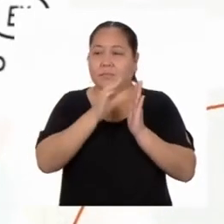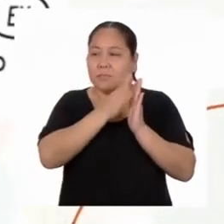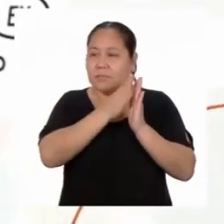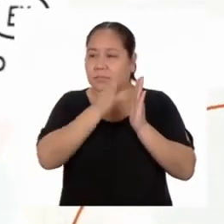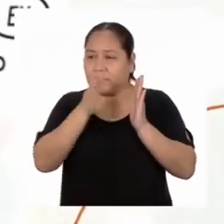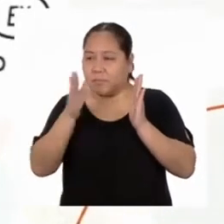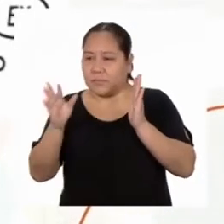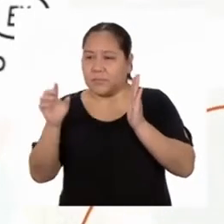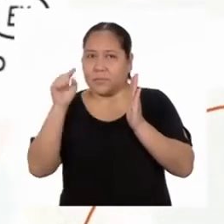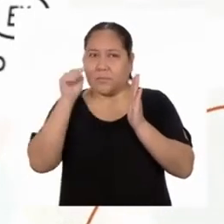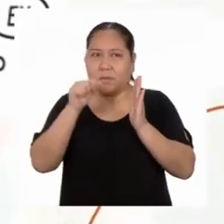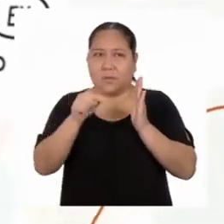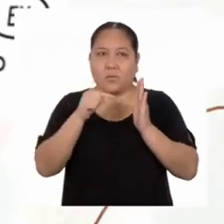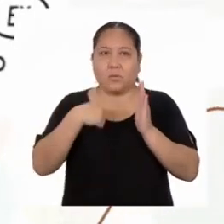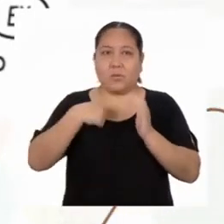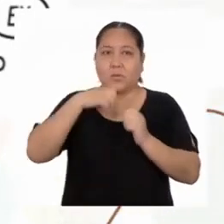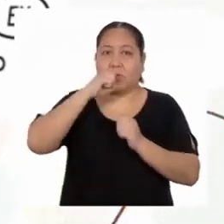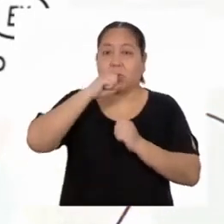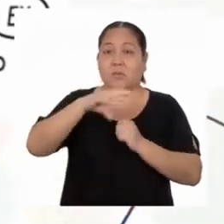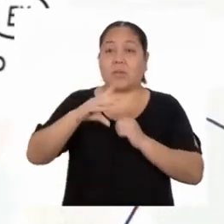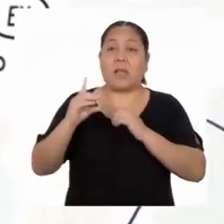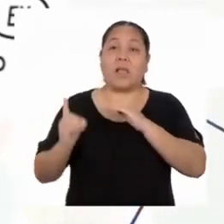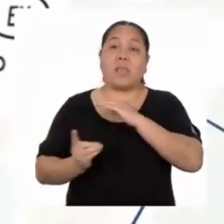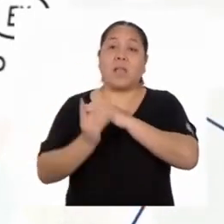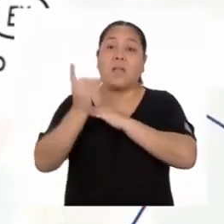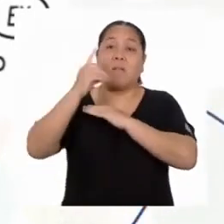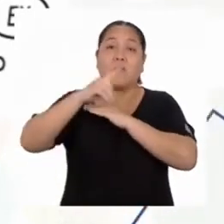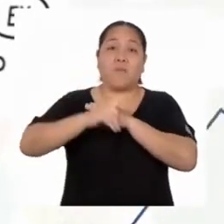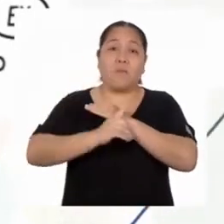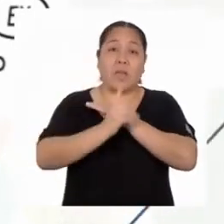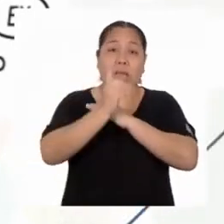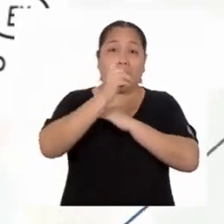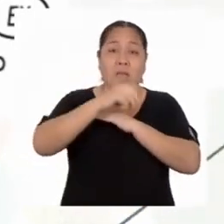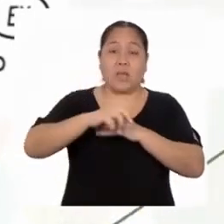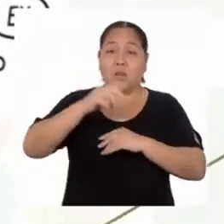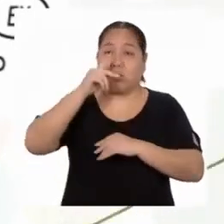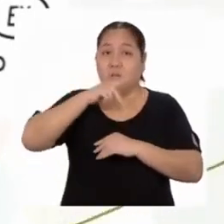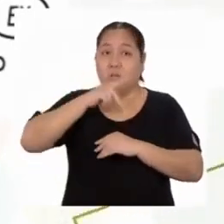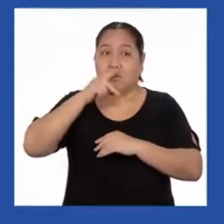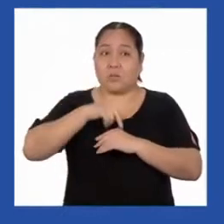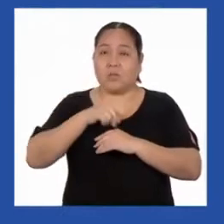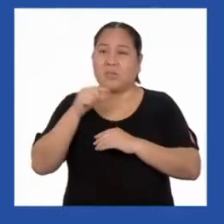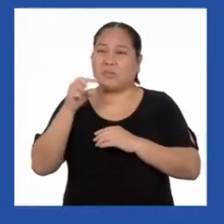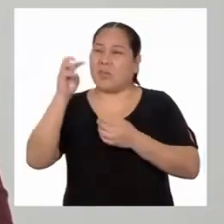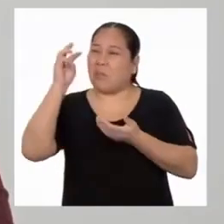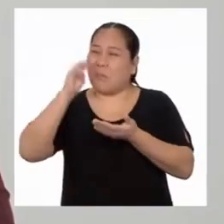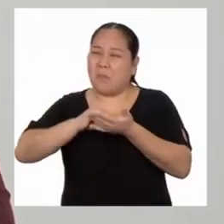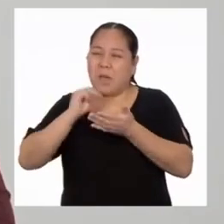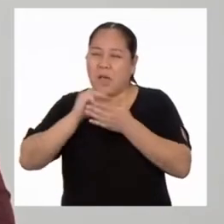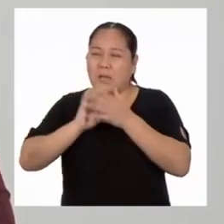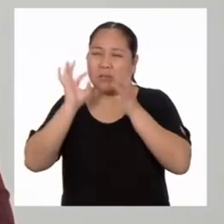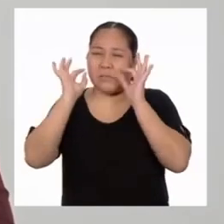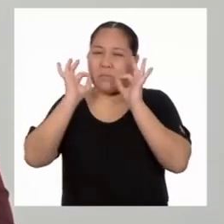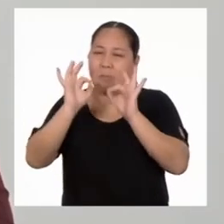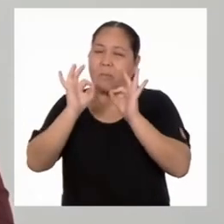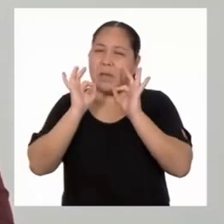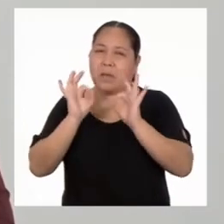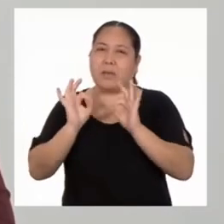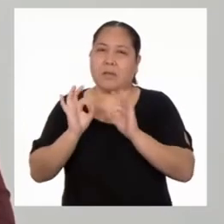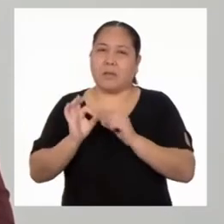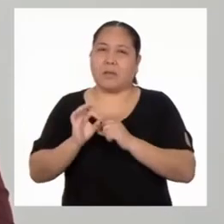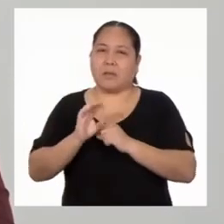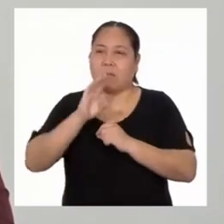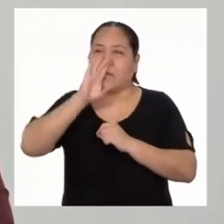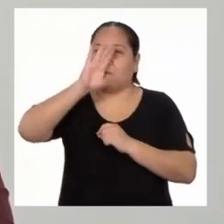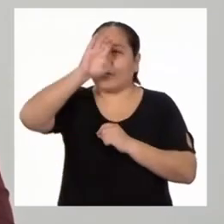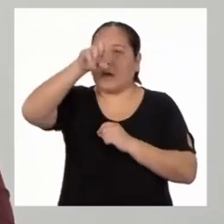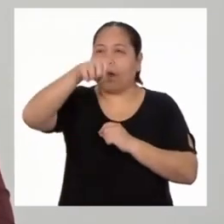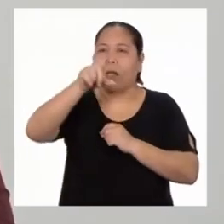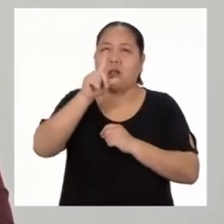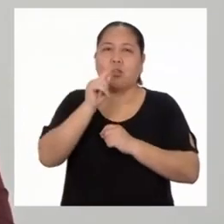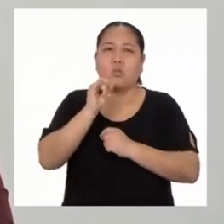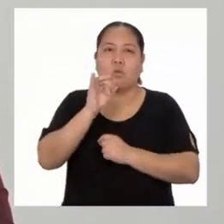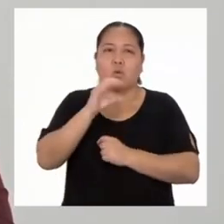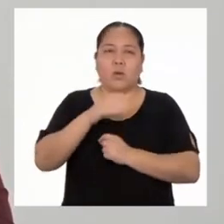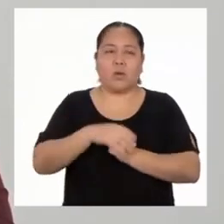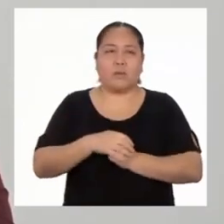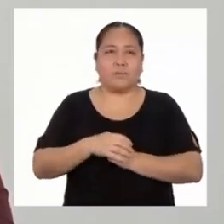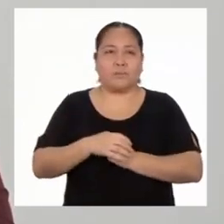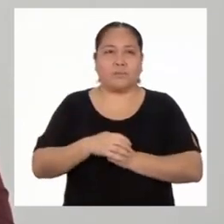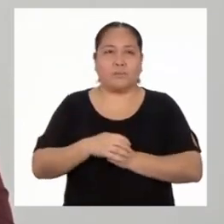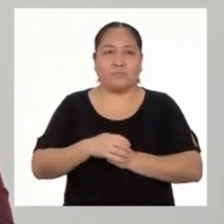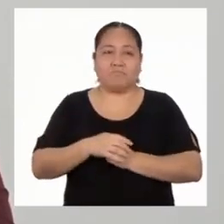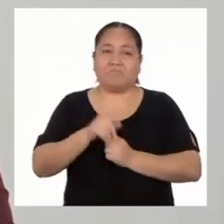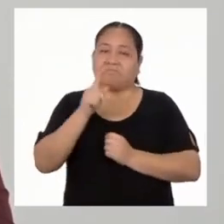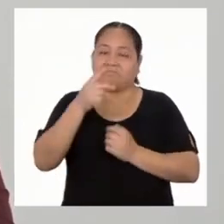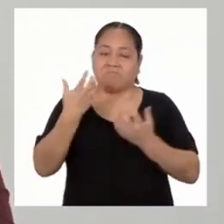eso, puedo decir que el delfín rosado está más amenazado que el tucán pechiblanco. Has relacionado adecuadamente la